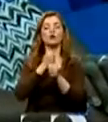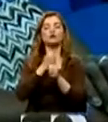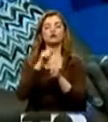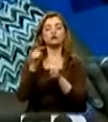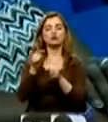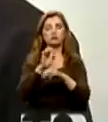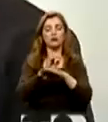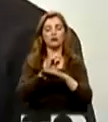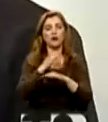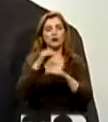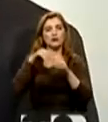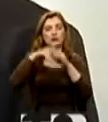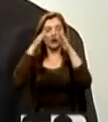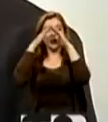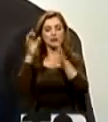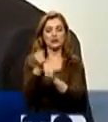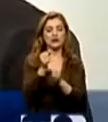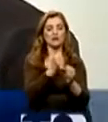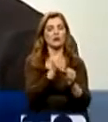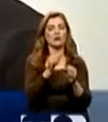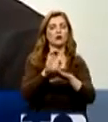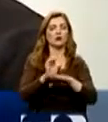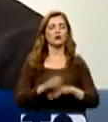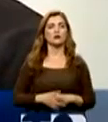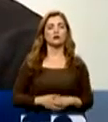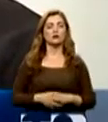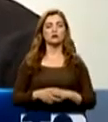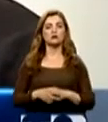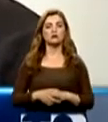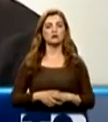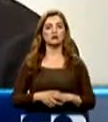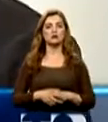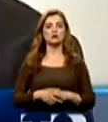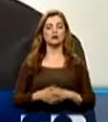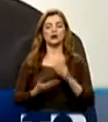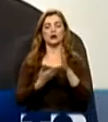en Ecuador. Que utilizan, por ejemplo, prácticas que hacen dormir